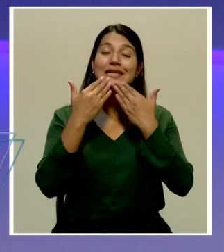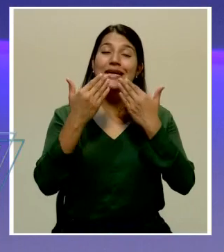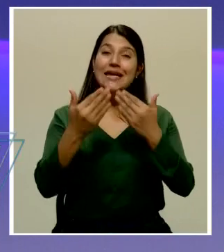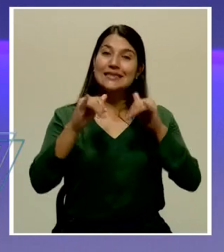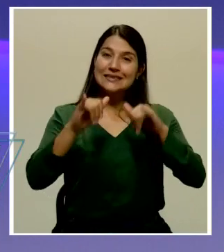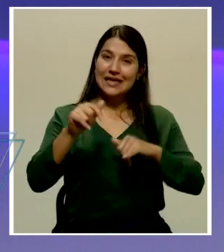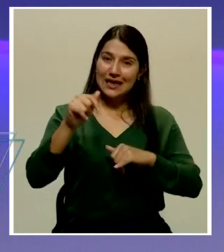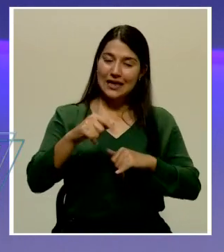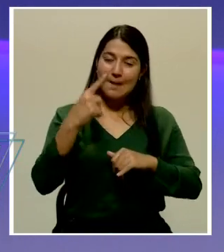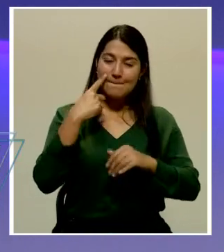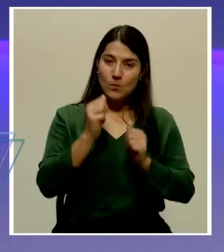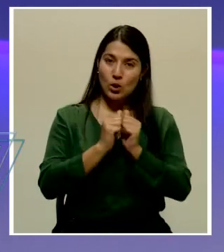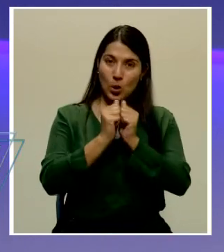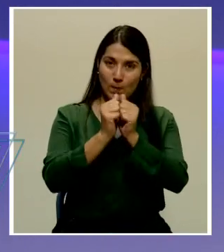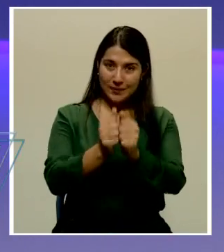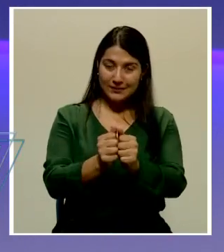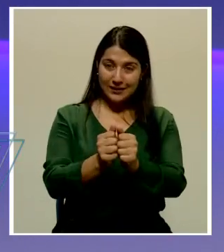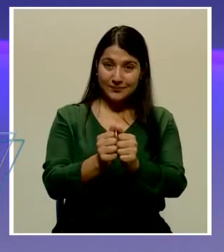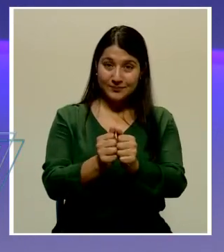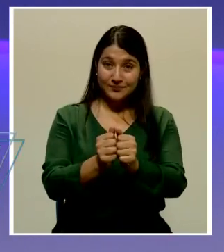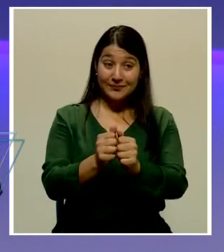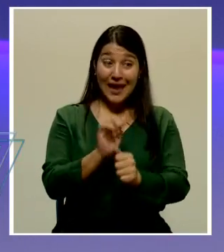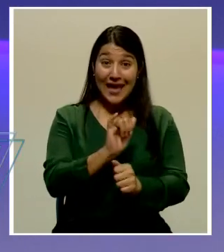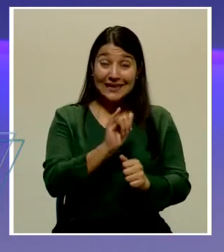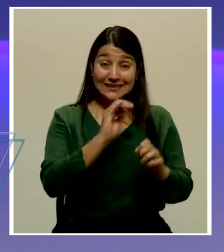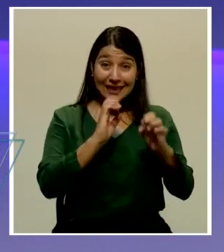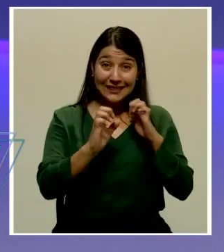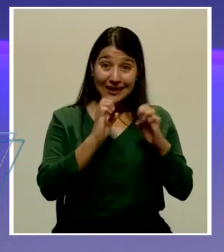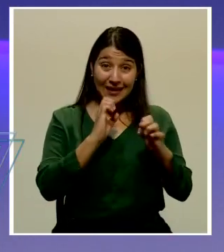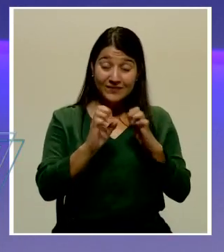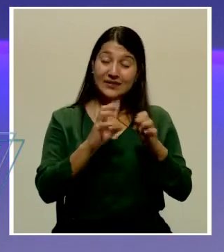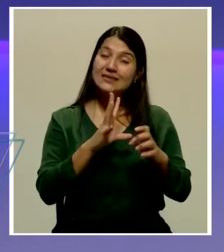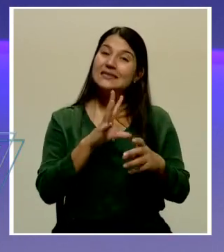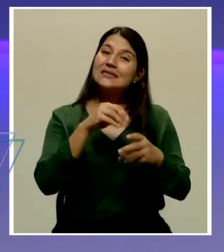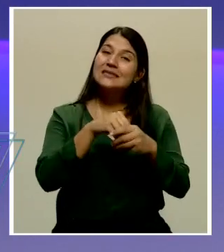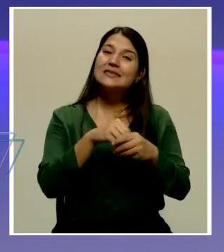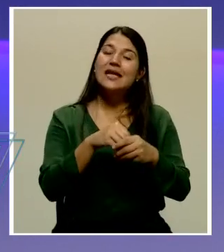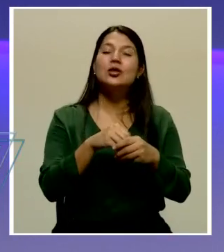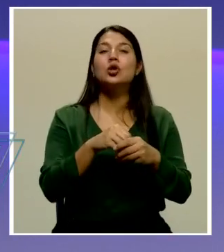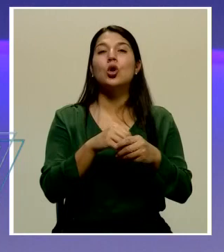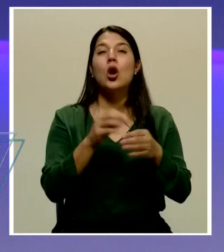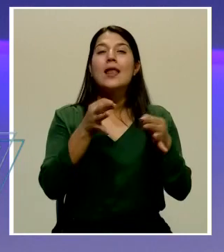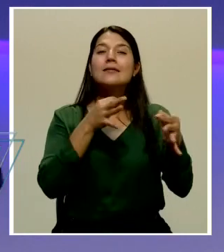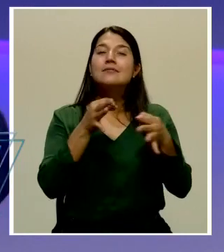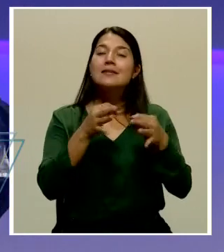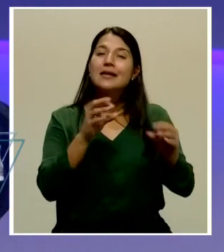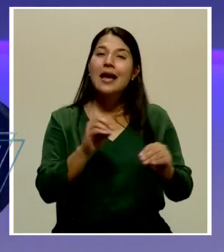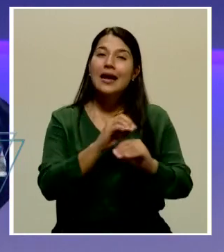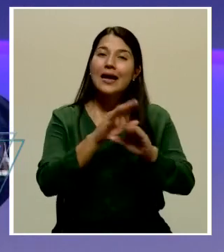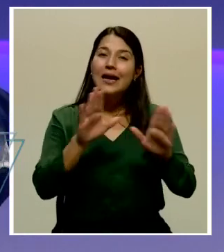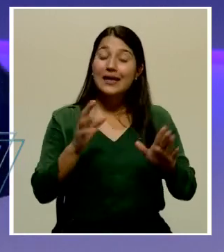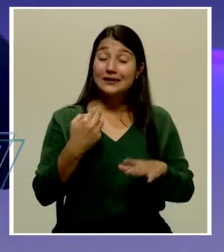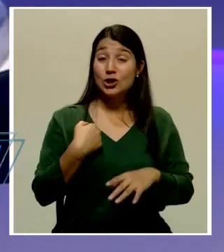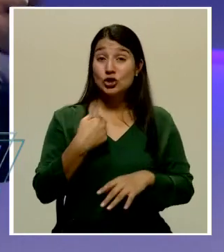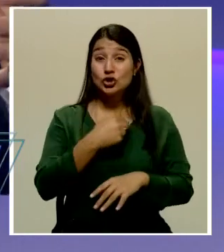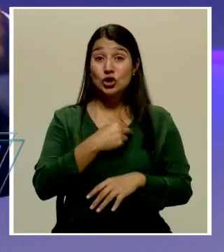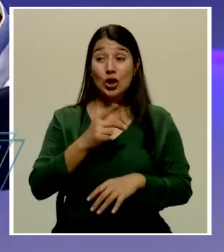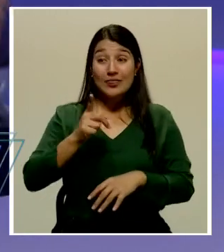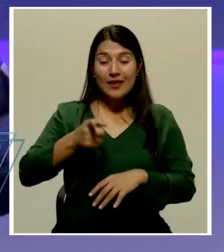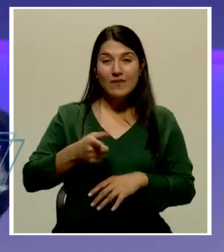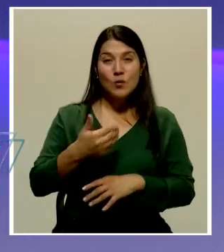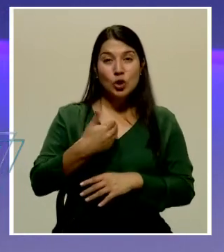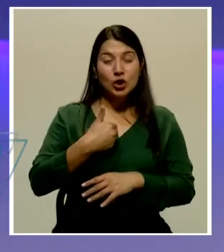por acompañarnos. Estas entrevistas forman parte del contexto. Tenemos que que